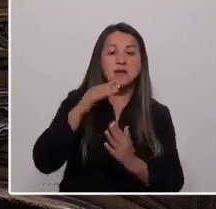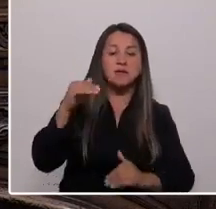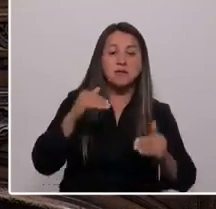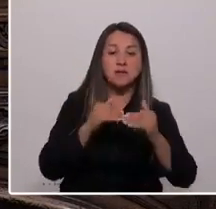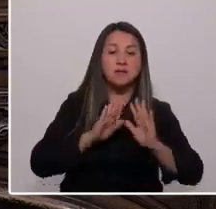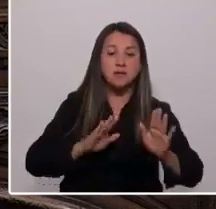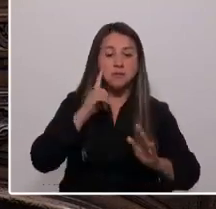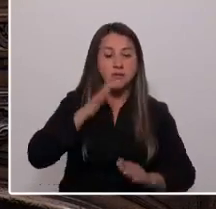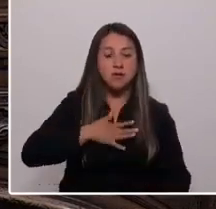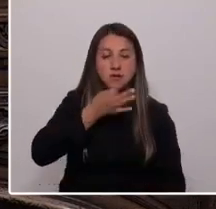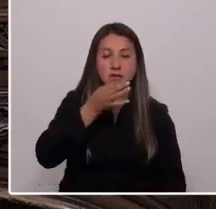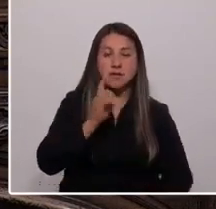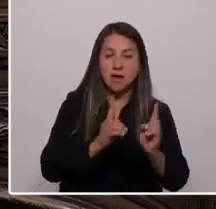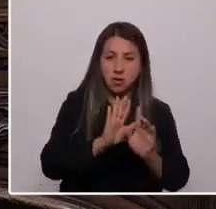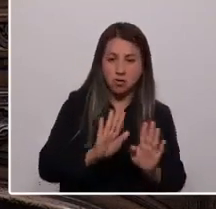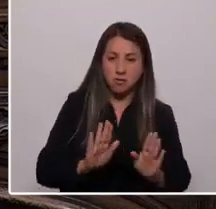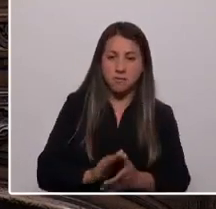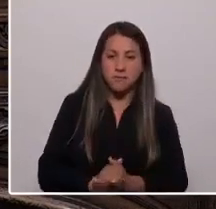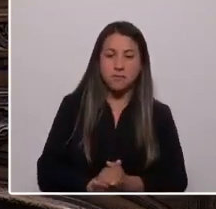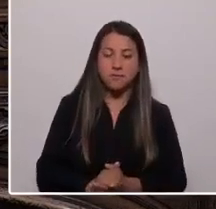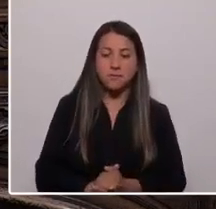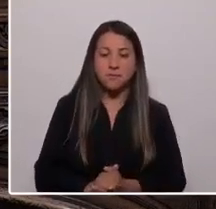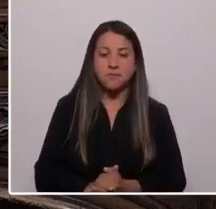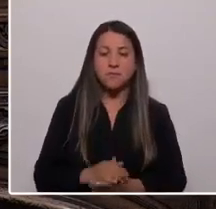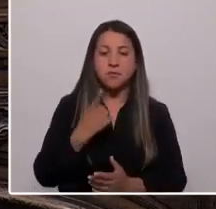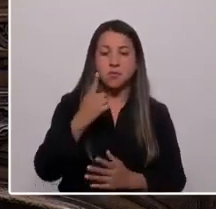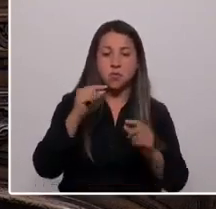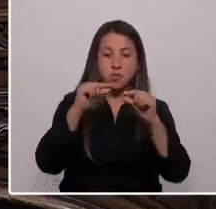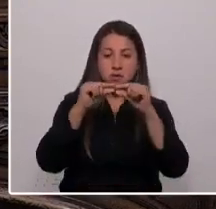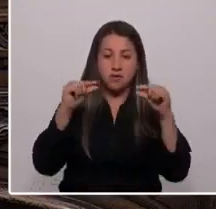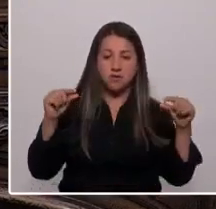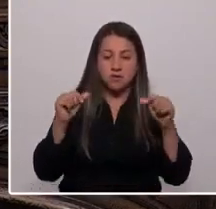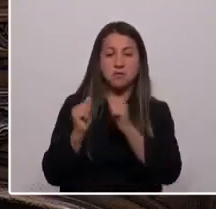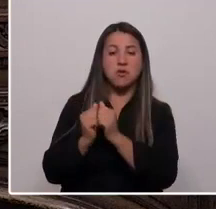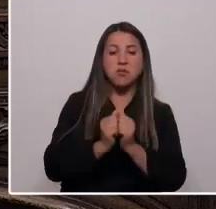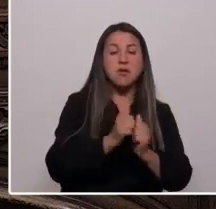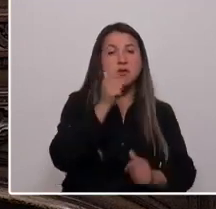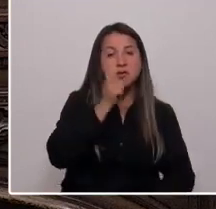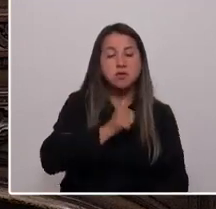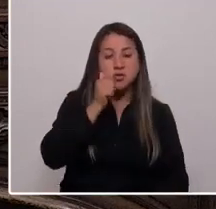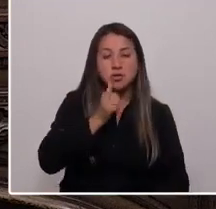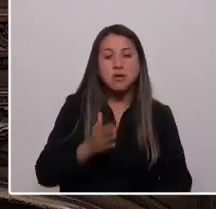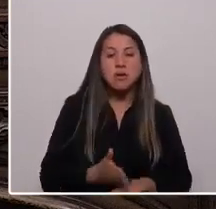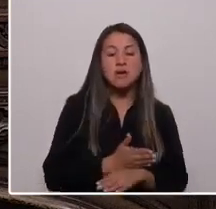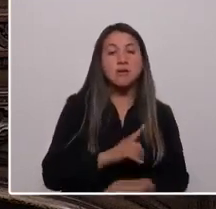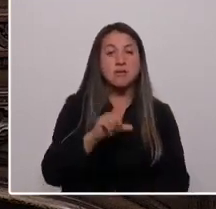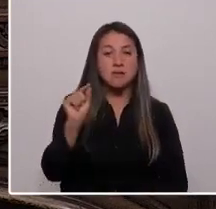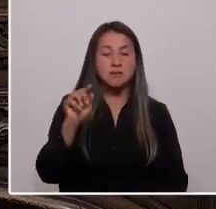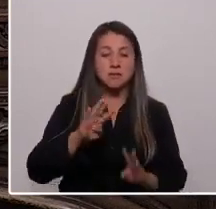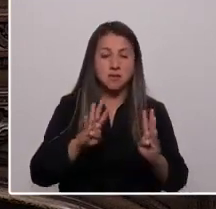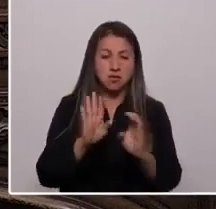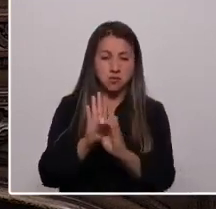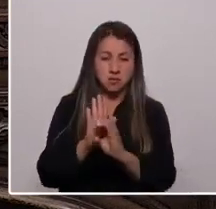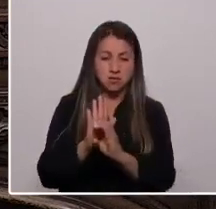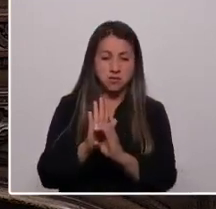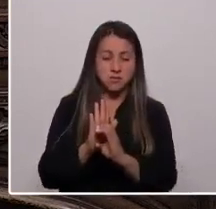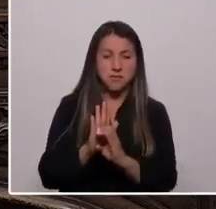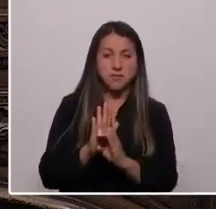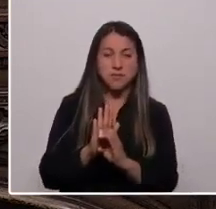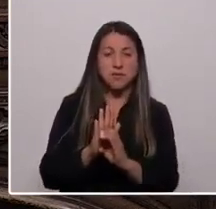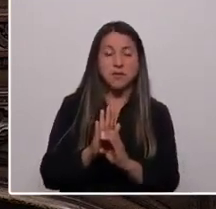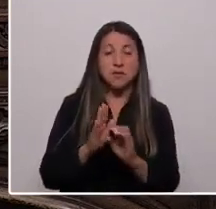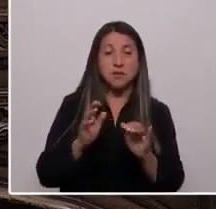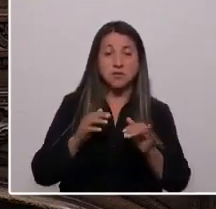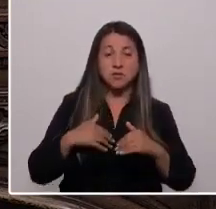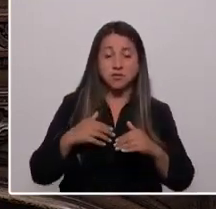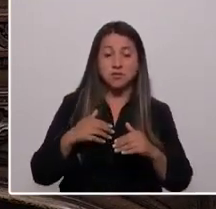quiero decir algo una frase que me acompaña todos los días antes de venir a esta convención en tanto me quiere un